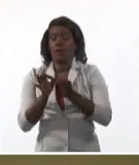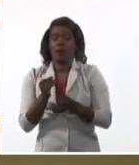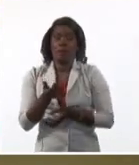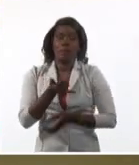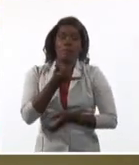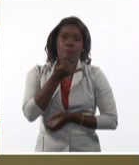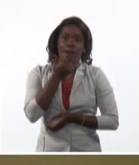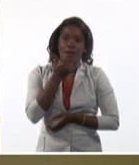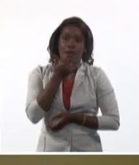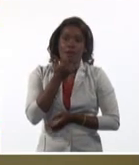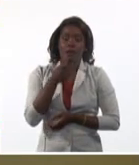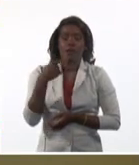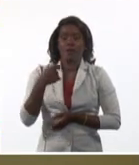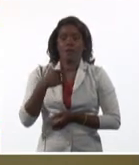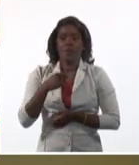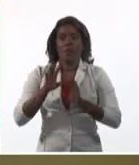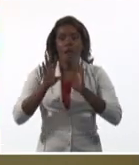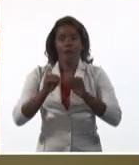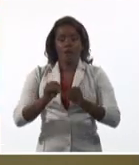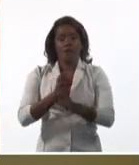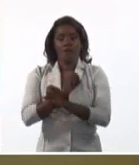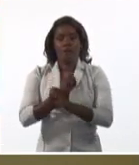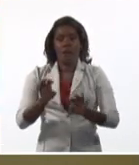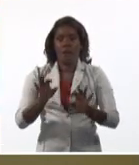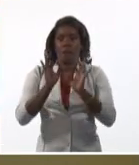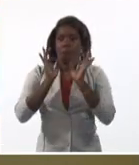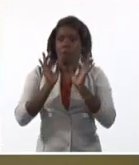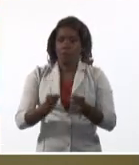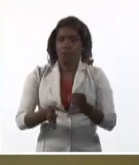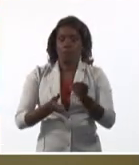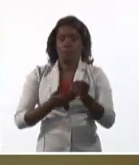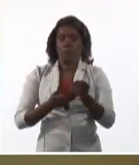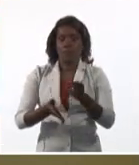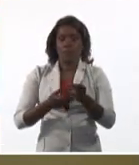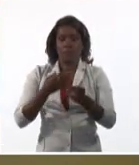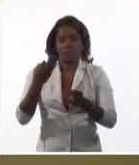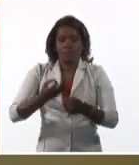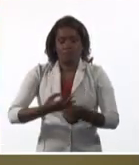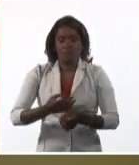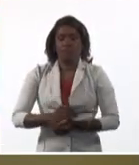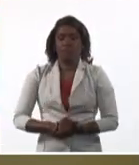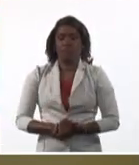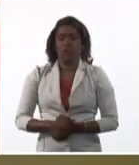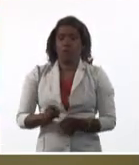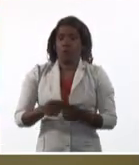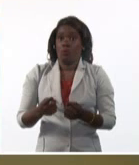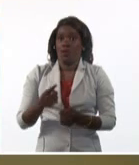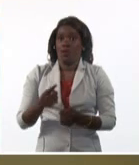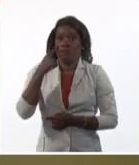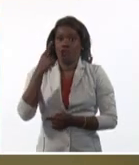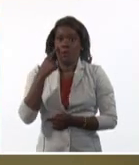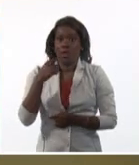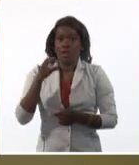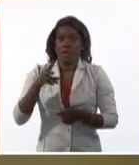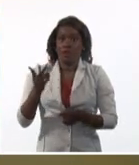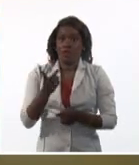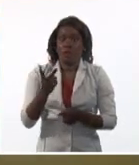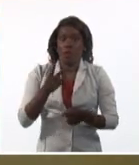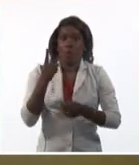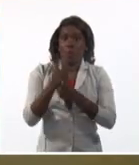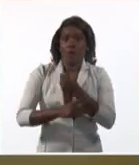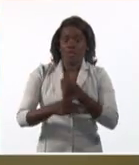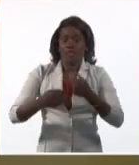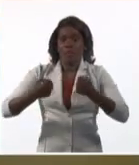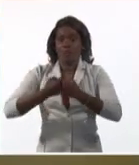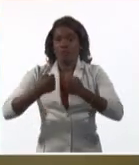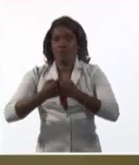que vaciar la palabra de su fuerza única y significado especial. Subvierte el objeto y la finalidad de la propia convención, con ramificaciones para todos los estados